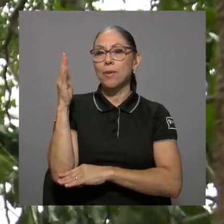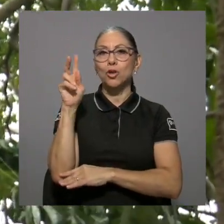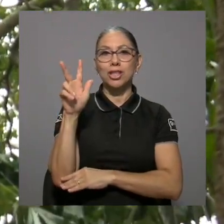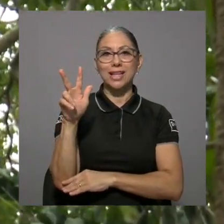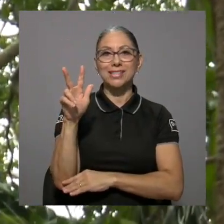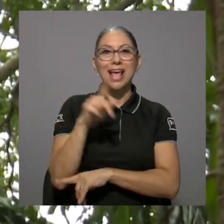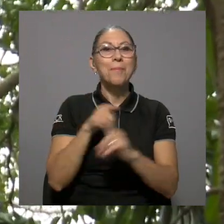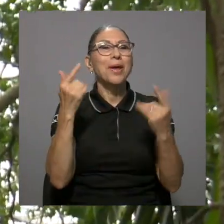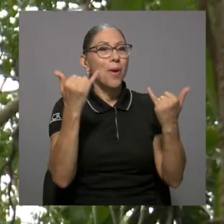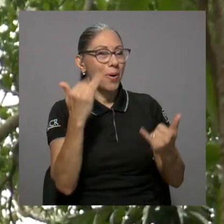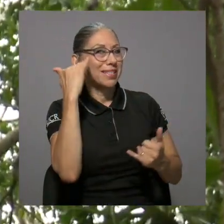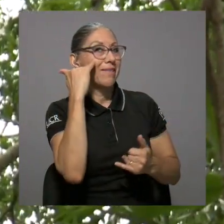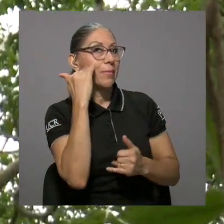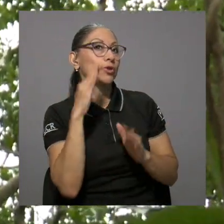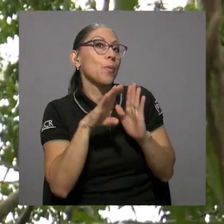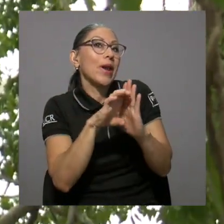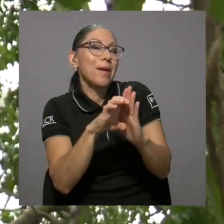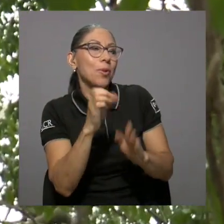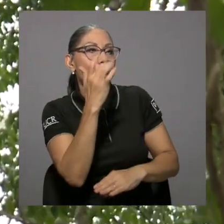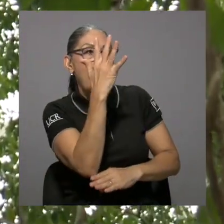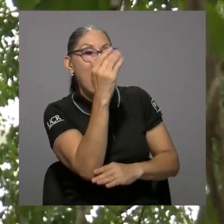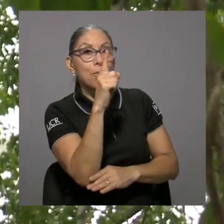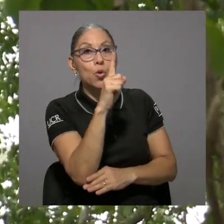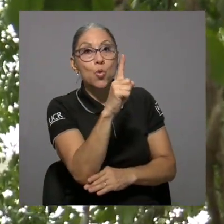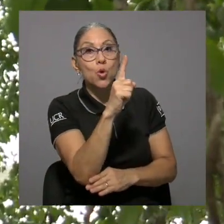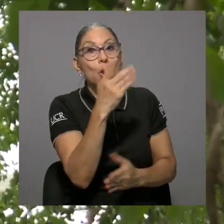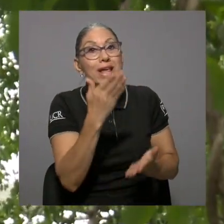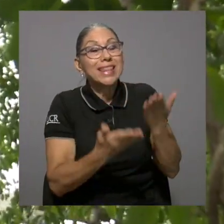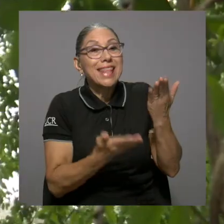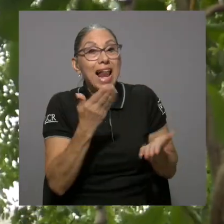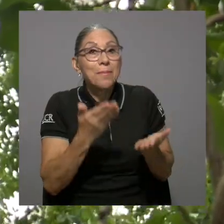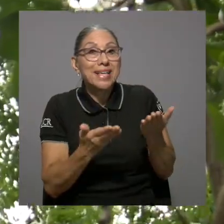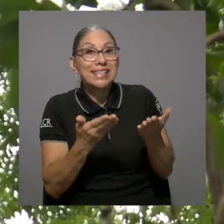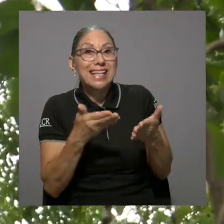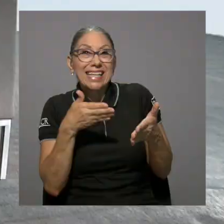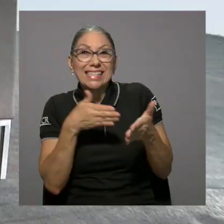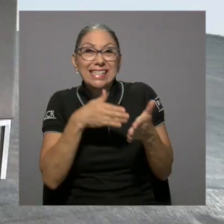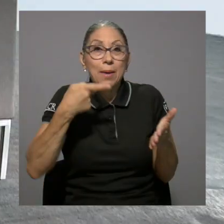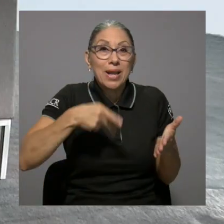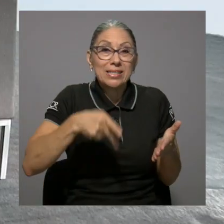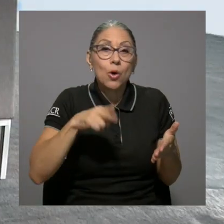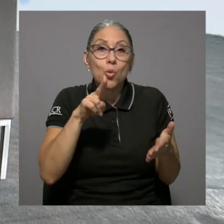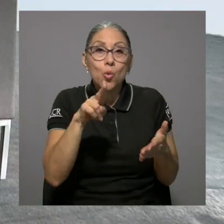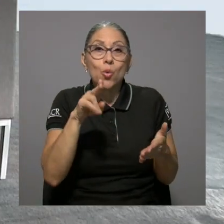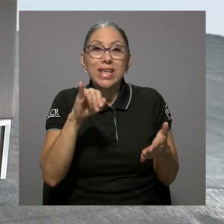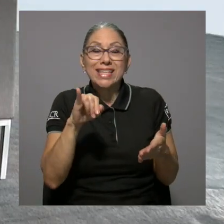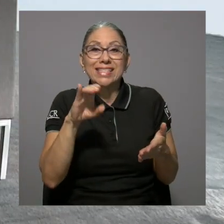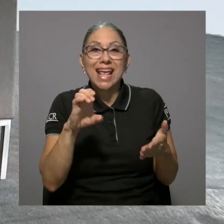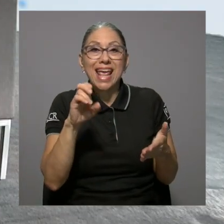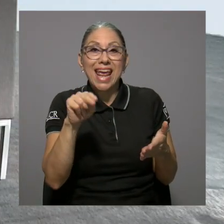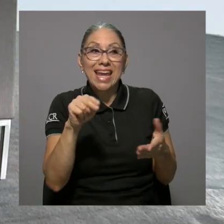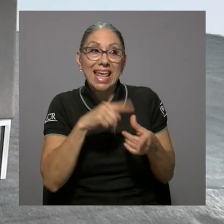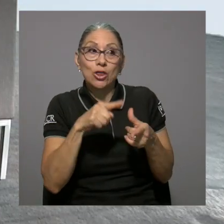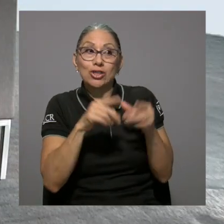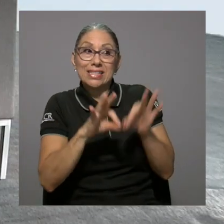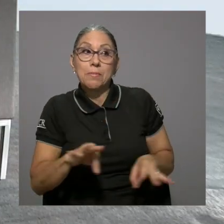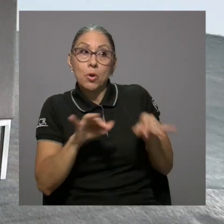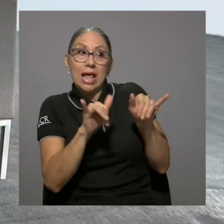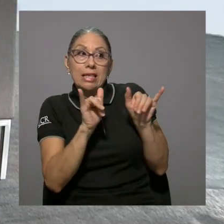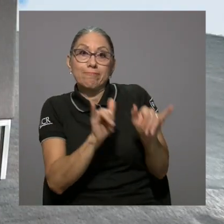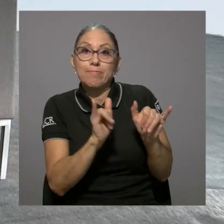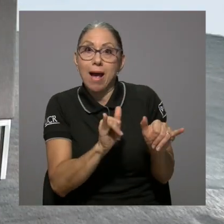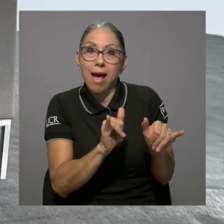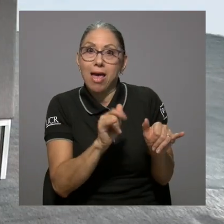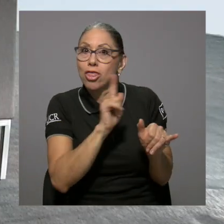1, por ejemplo, puede ser que esté en condición de amenazado por la UICN, y entonces ese árbol 1 es importantísimo